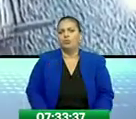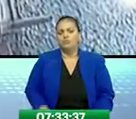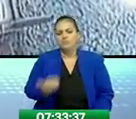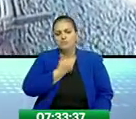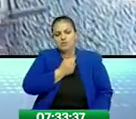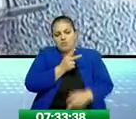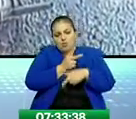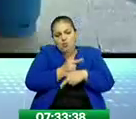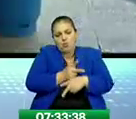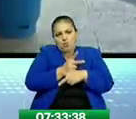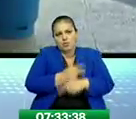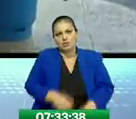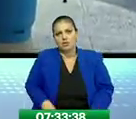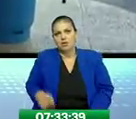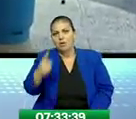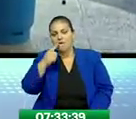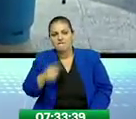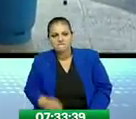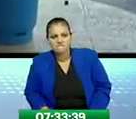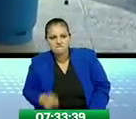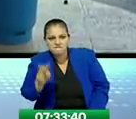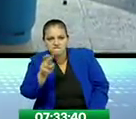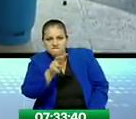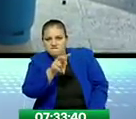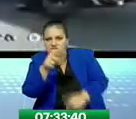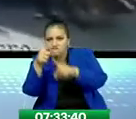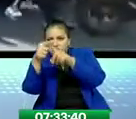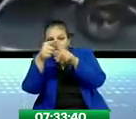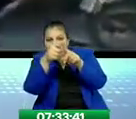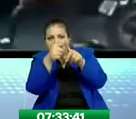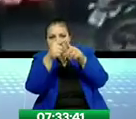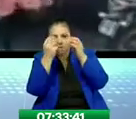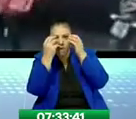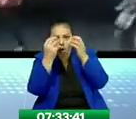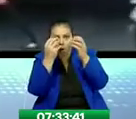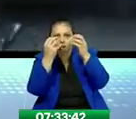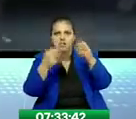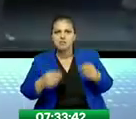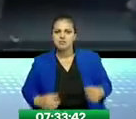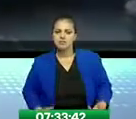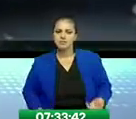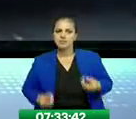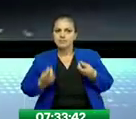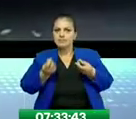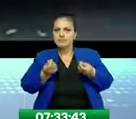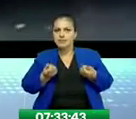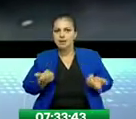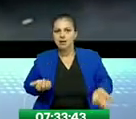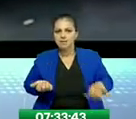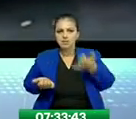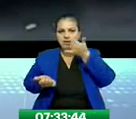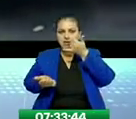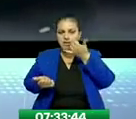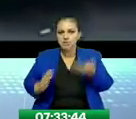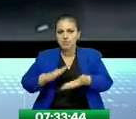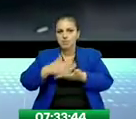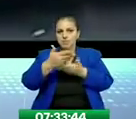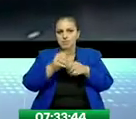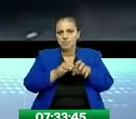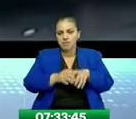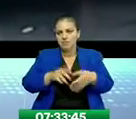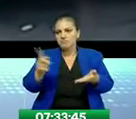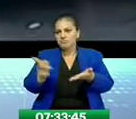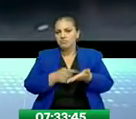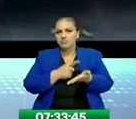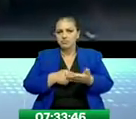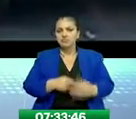está esta, pagó. Pagó, y se le llevan el teléfono, se le llevan el iPad, se le llevan la laptop. Claro, mire, yo regularmente cuando voy así uno de estos sitios,